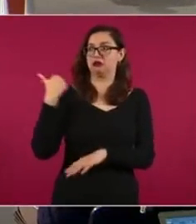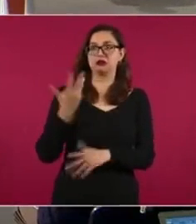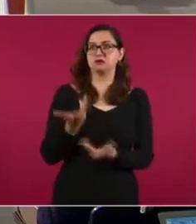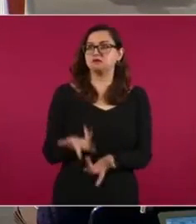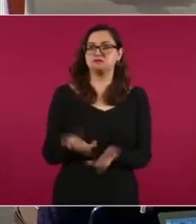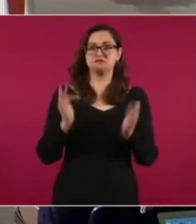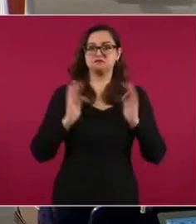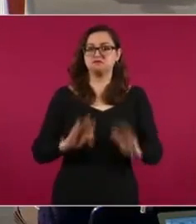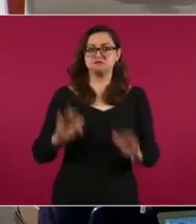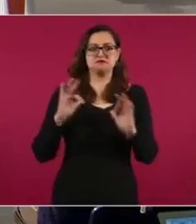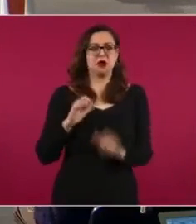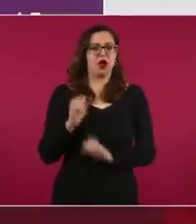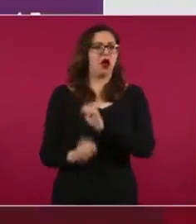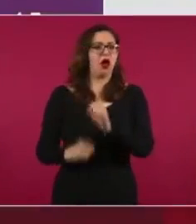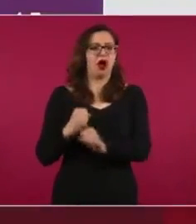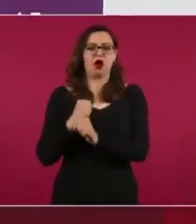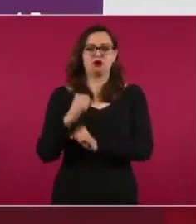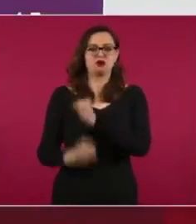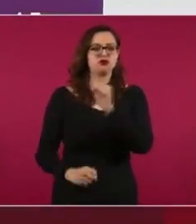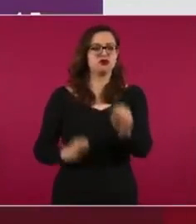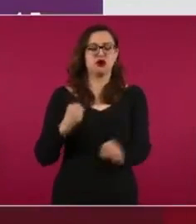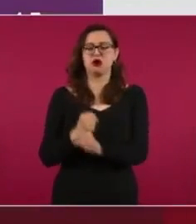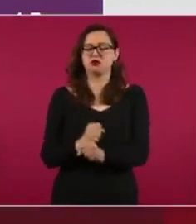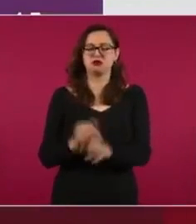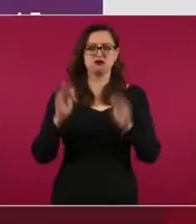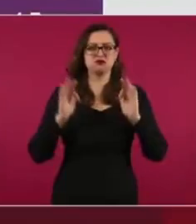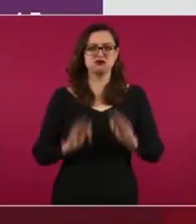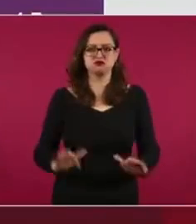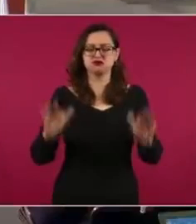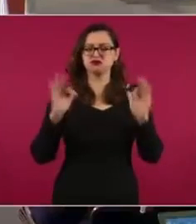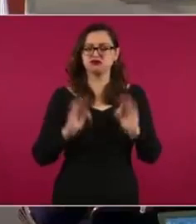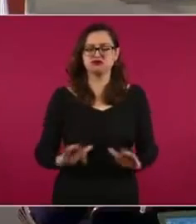Muchos años que no se veía que la gasolina